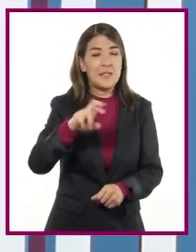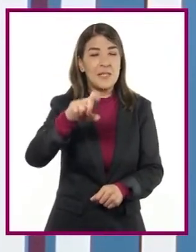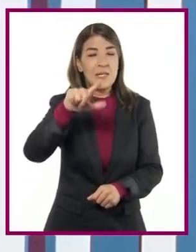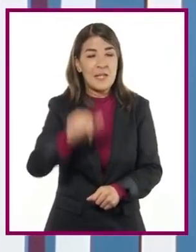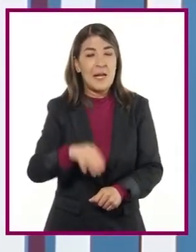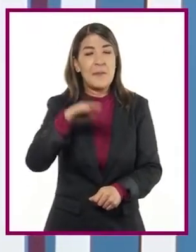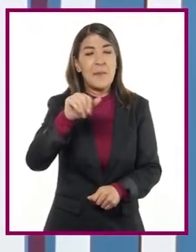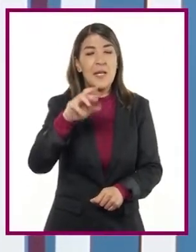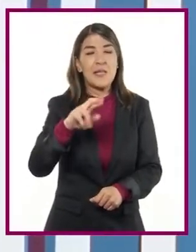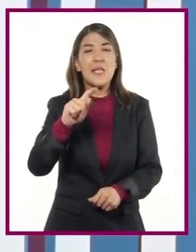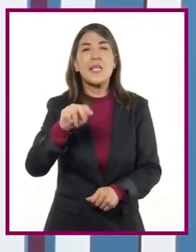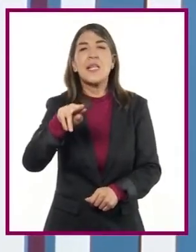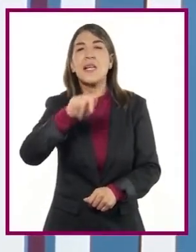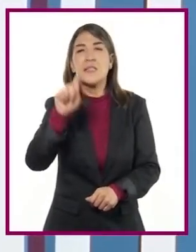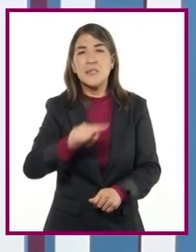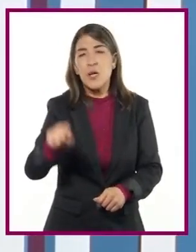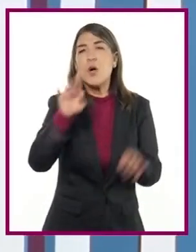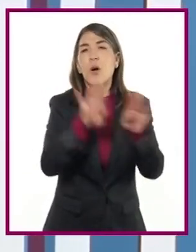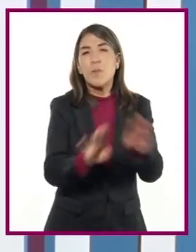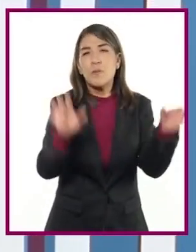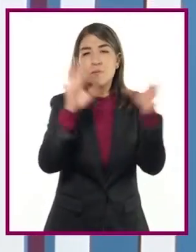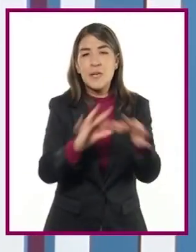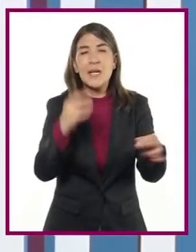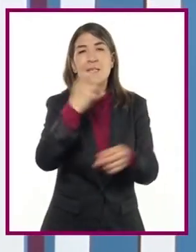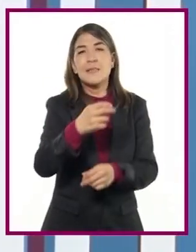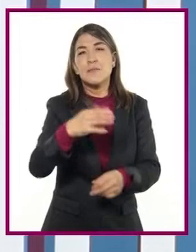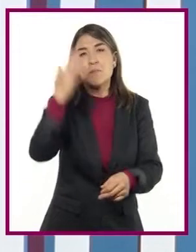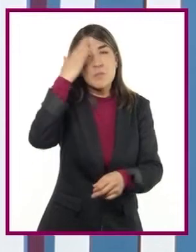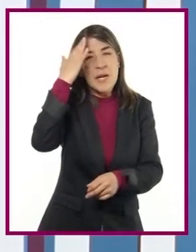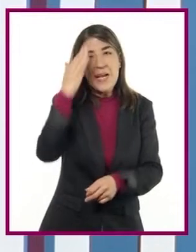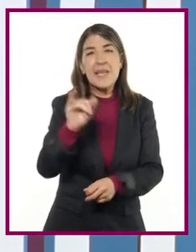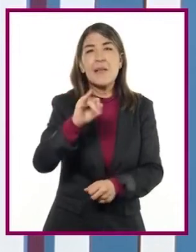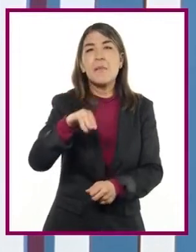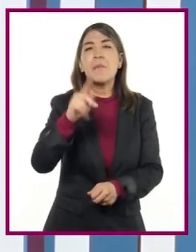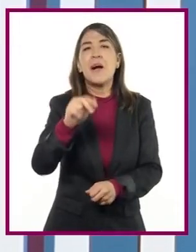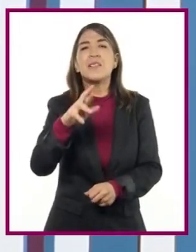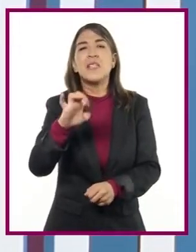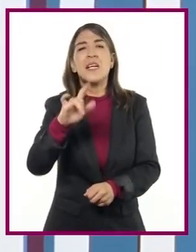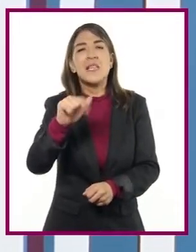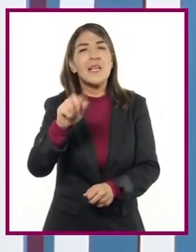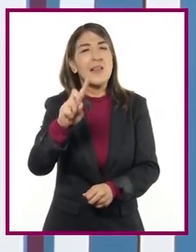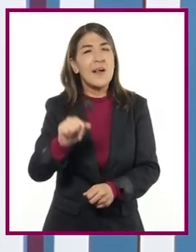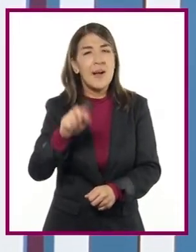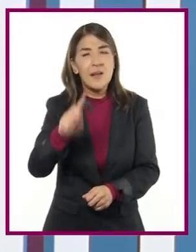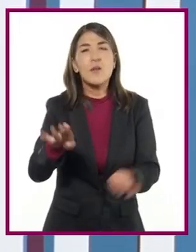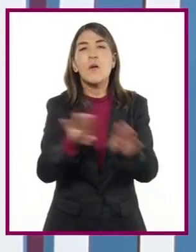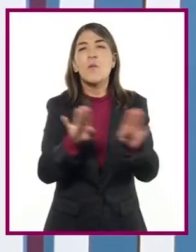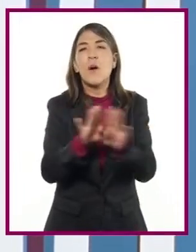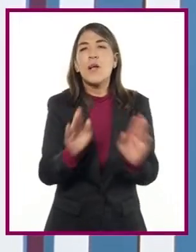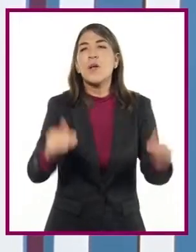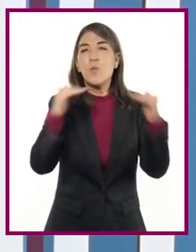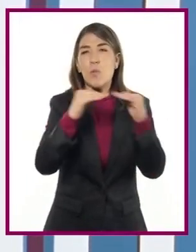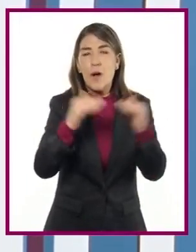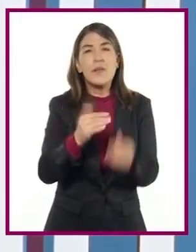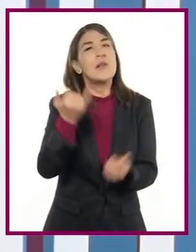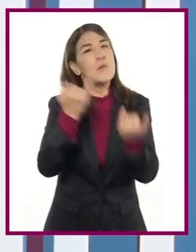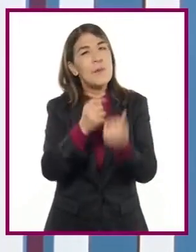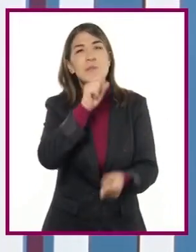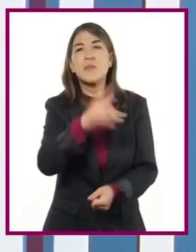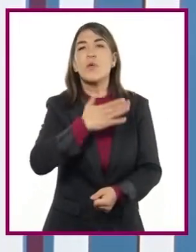Roaro, quien nos da claridad sobre el principio de imparcialidad y la relación que tiene con la igualdad y la